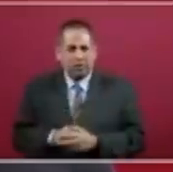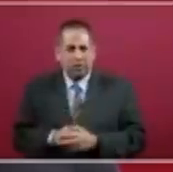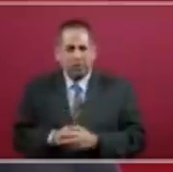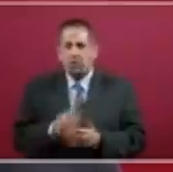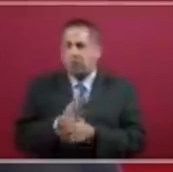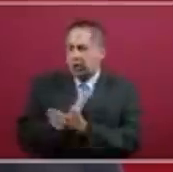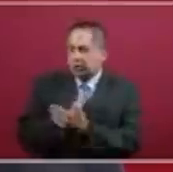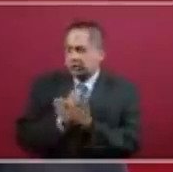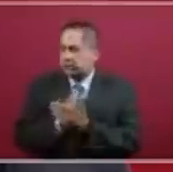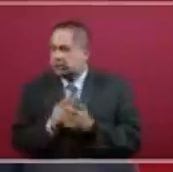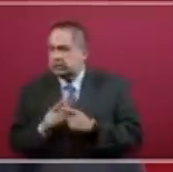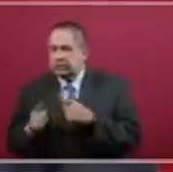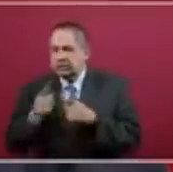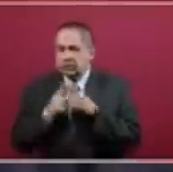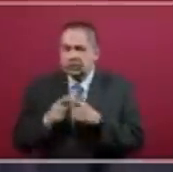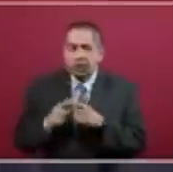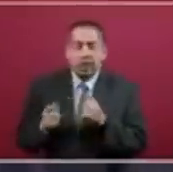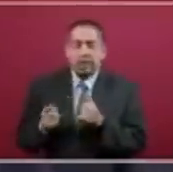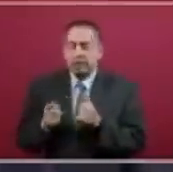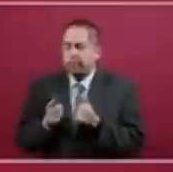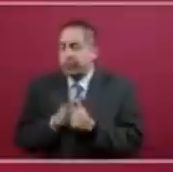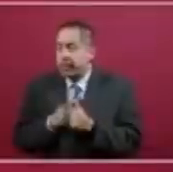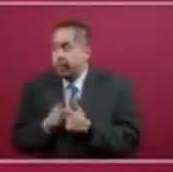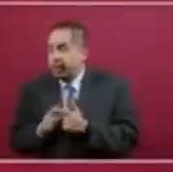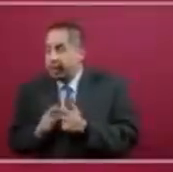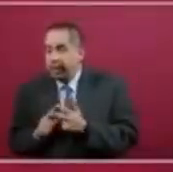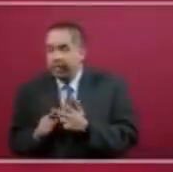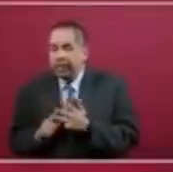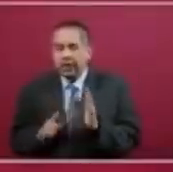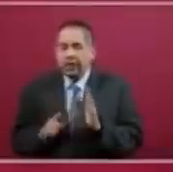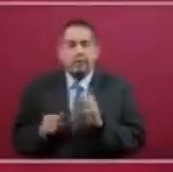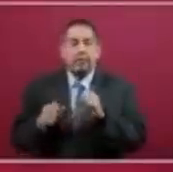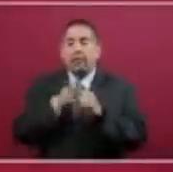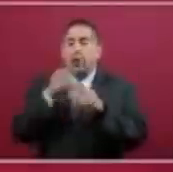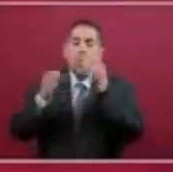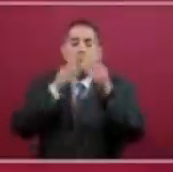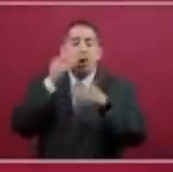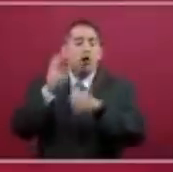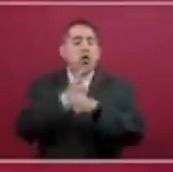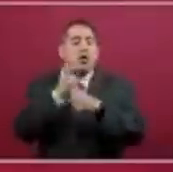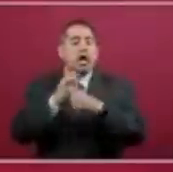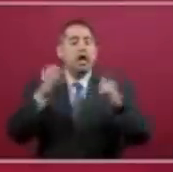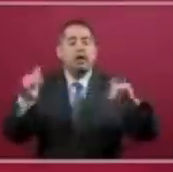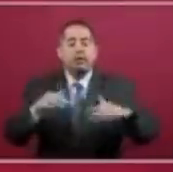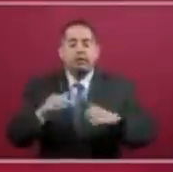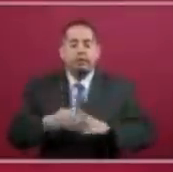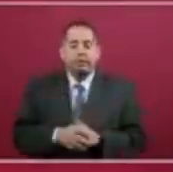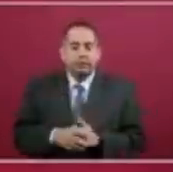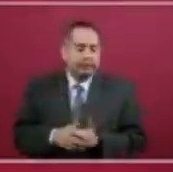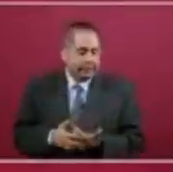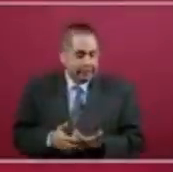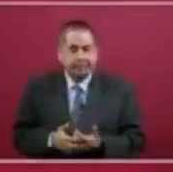repartían. No, primero hacían una convocatoria. A ver,